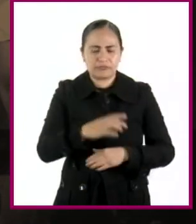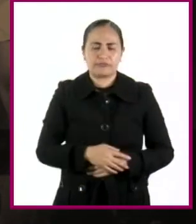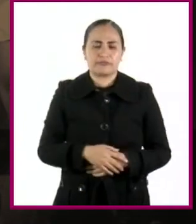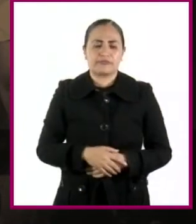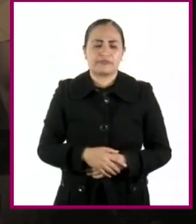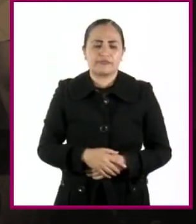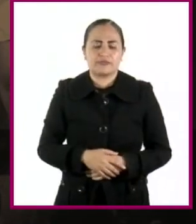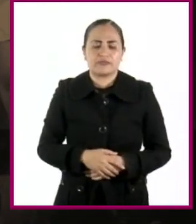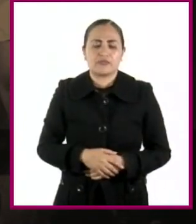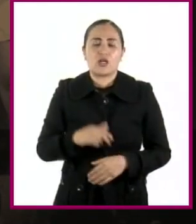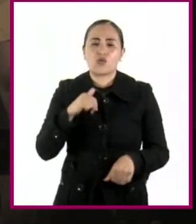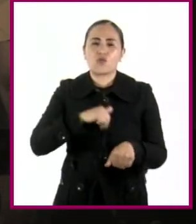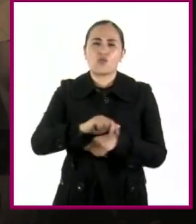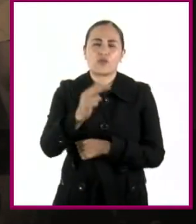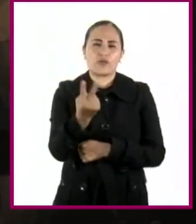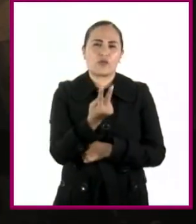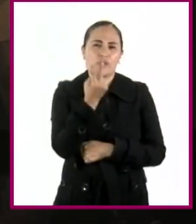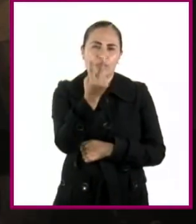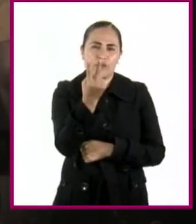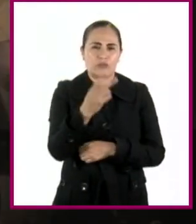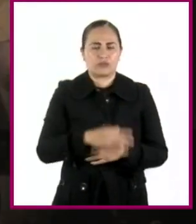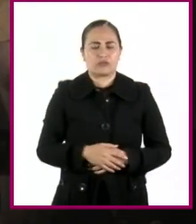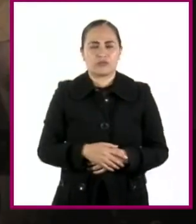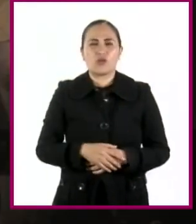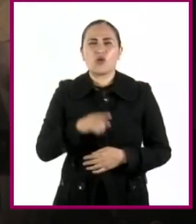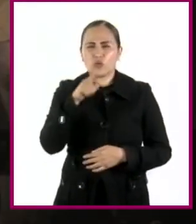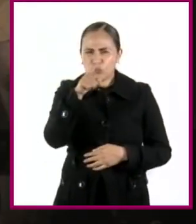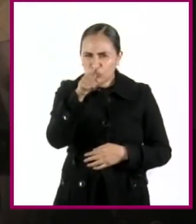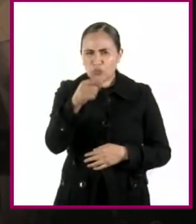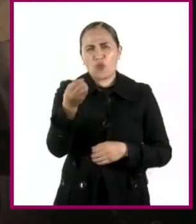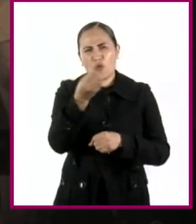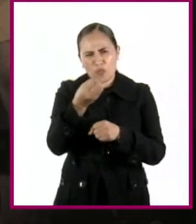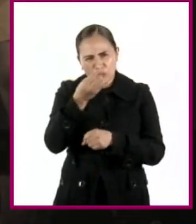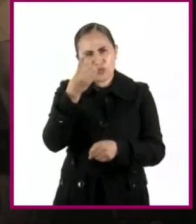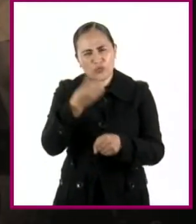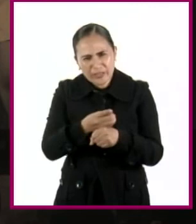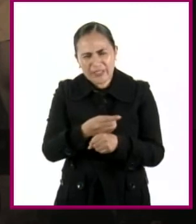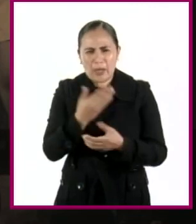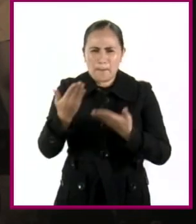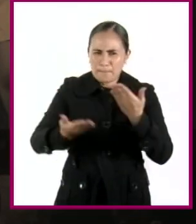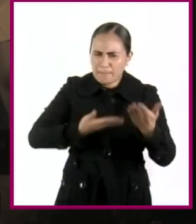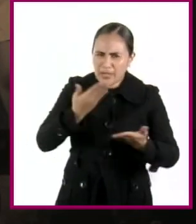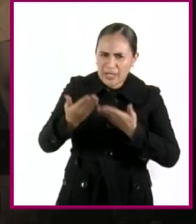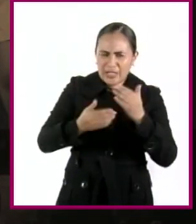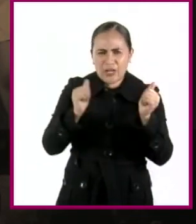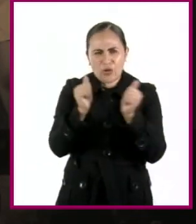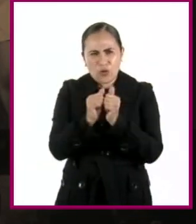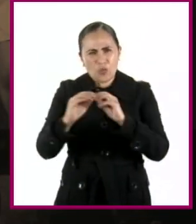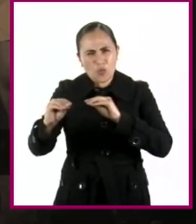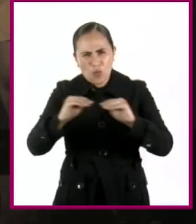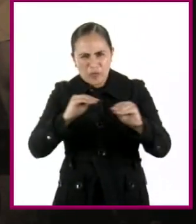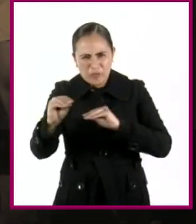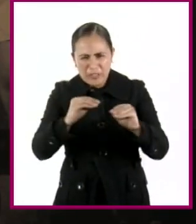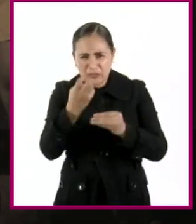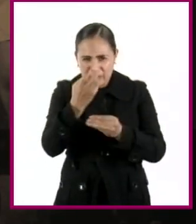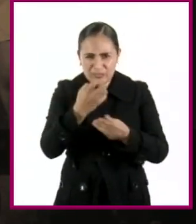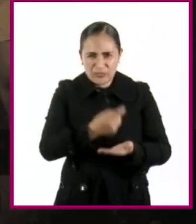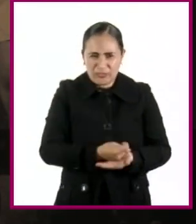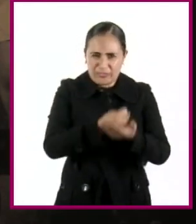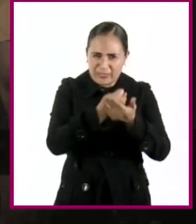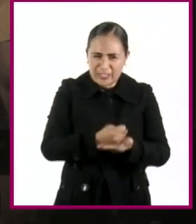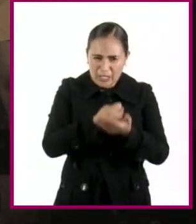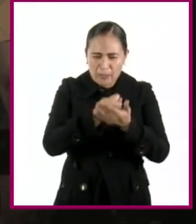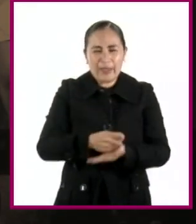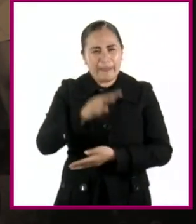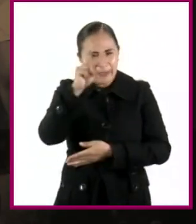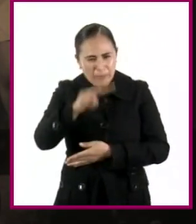Consejo ninja número dos. Date la oportunidad de probar la danza y los movimientos como terapia. Créeme, te impresionará